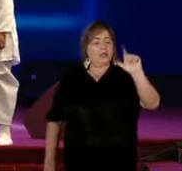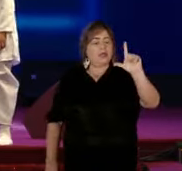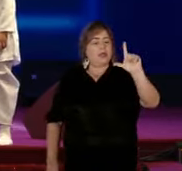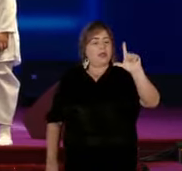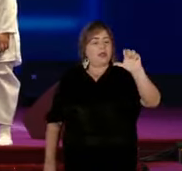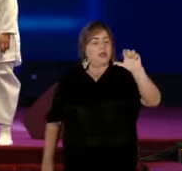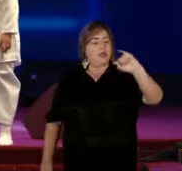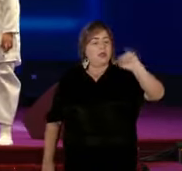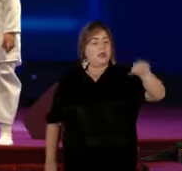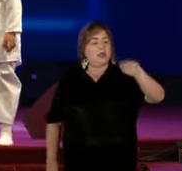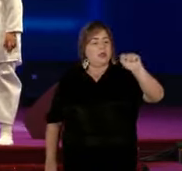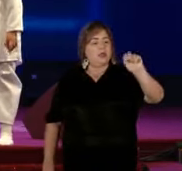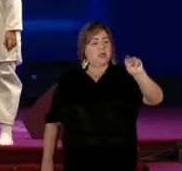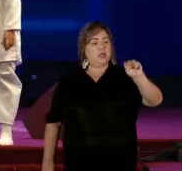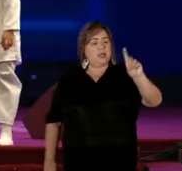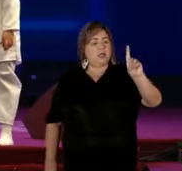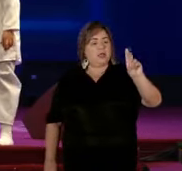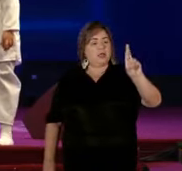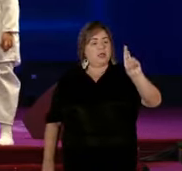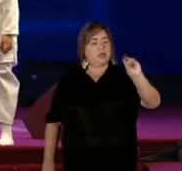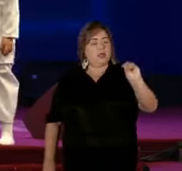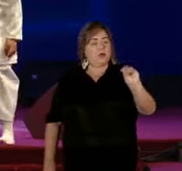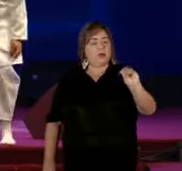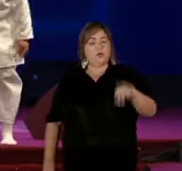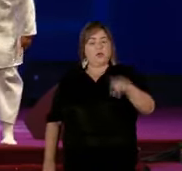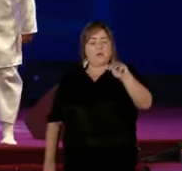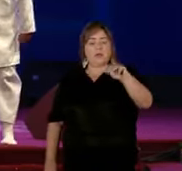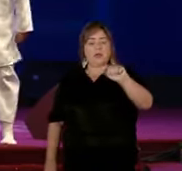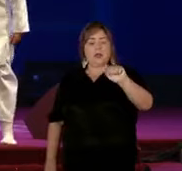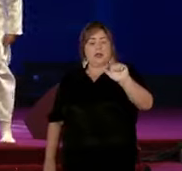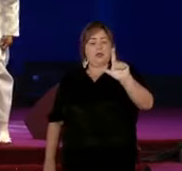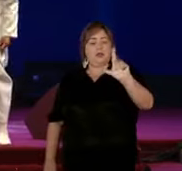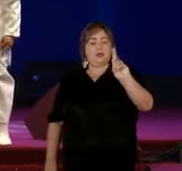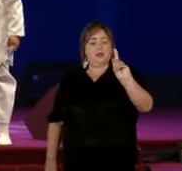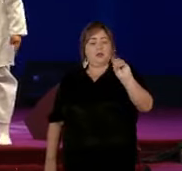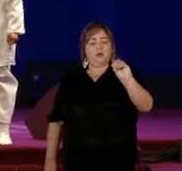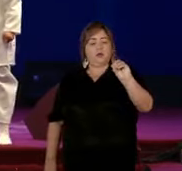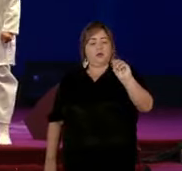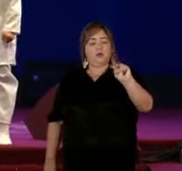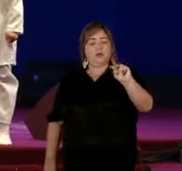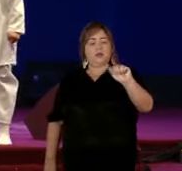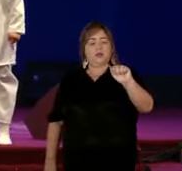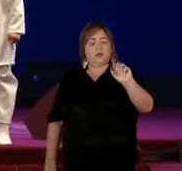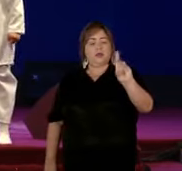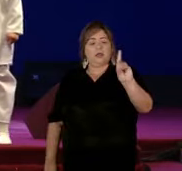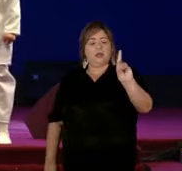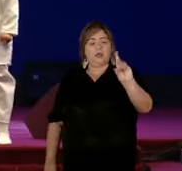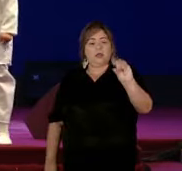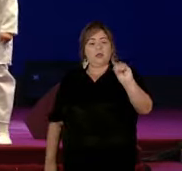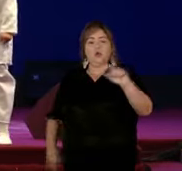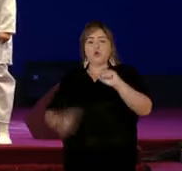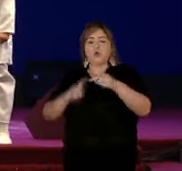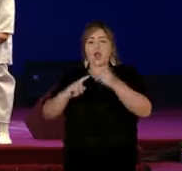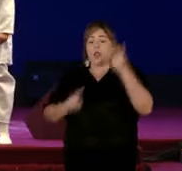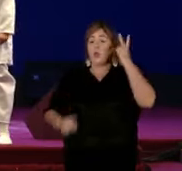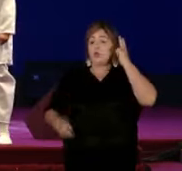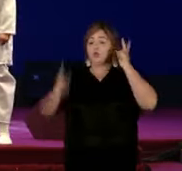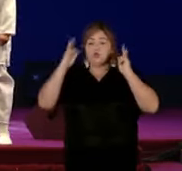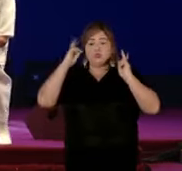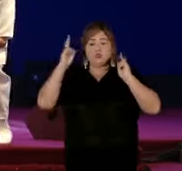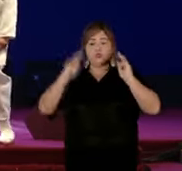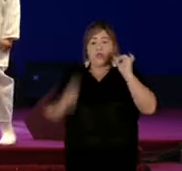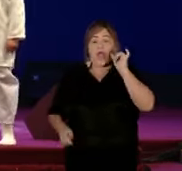Rivera. ¿Alejandro qué? Maldonado Rivera. Ajá, exacto. ¿Y cuándo te recortaron?